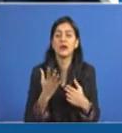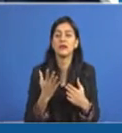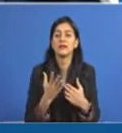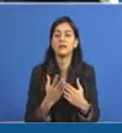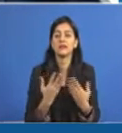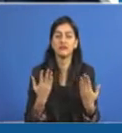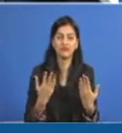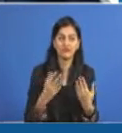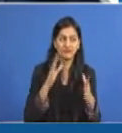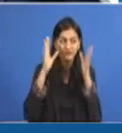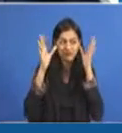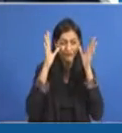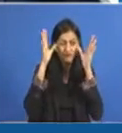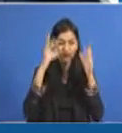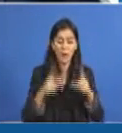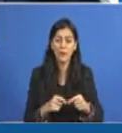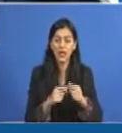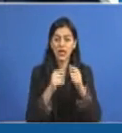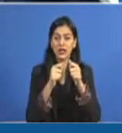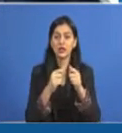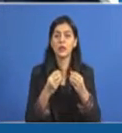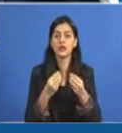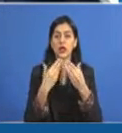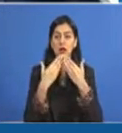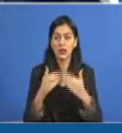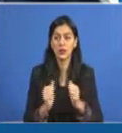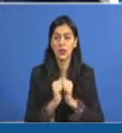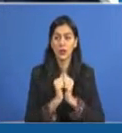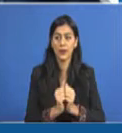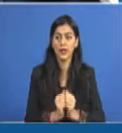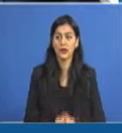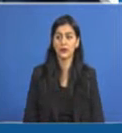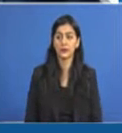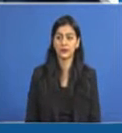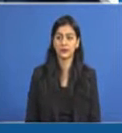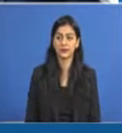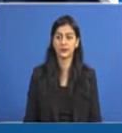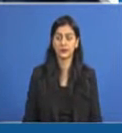este tipo de emprendimiento. A usted muchas gracias por acompañarnos.